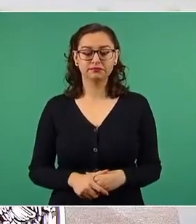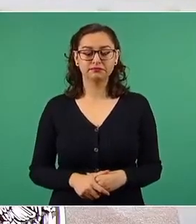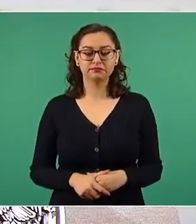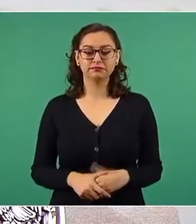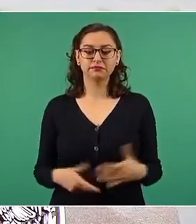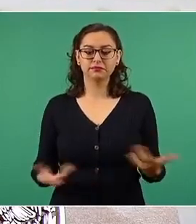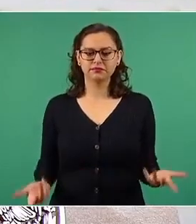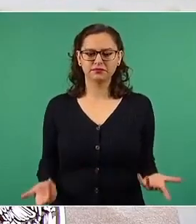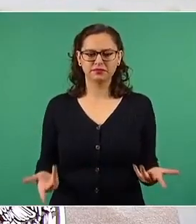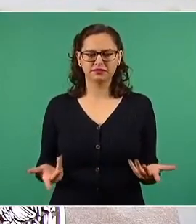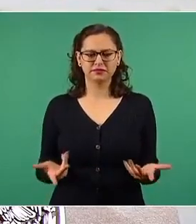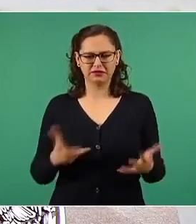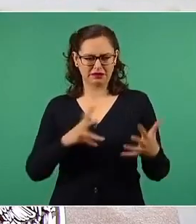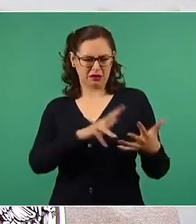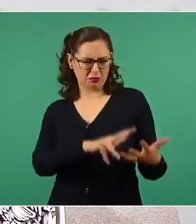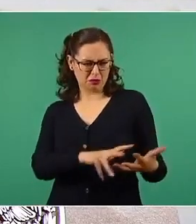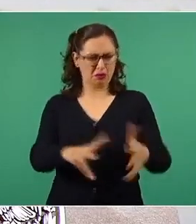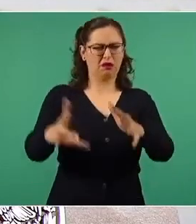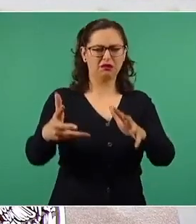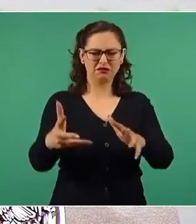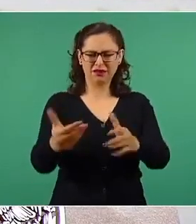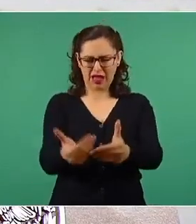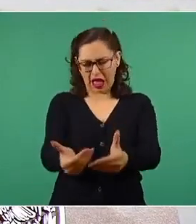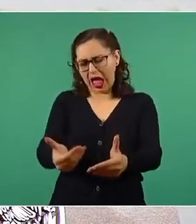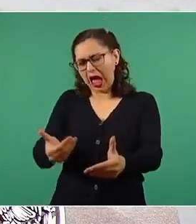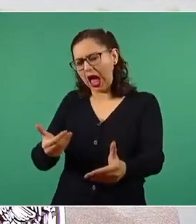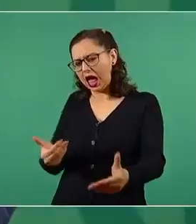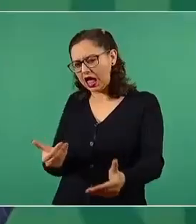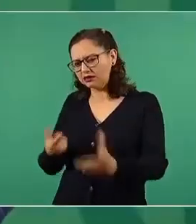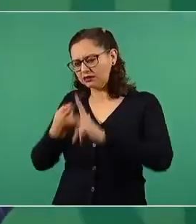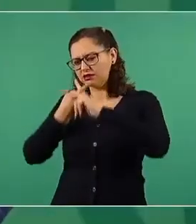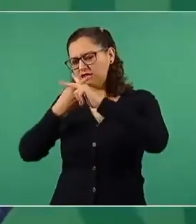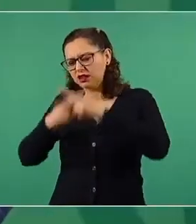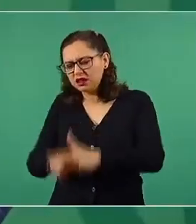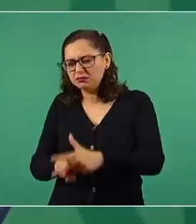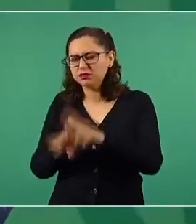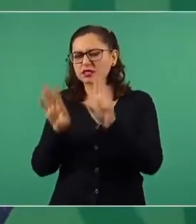atender las causas que originan el